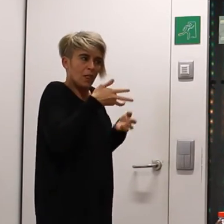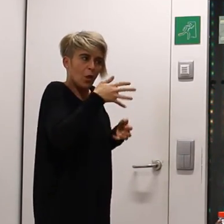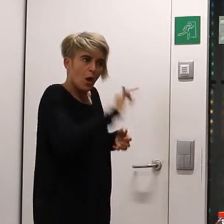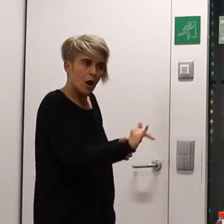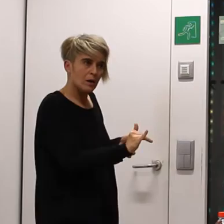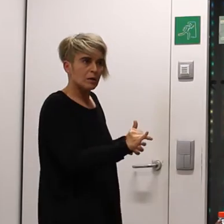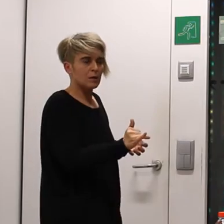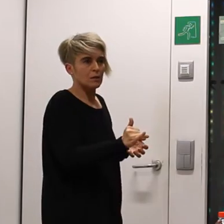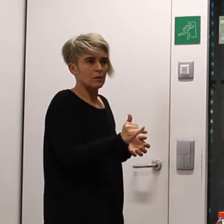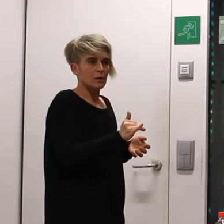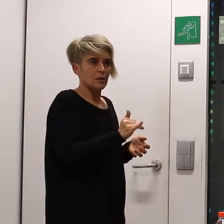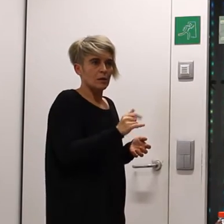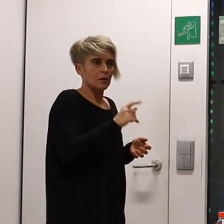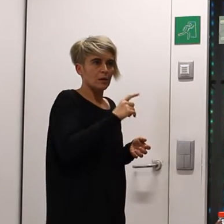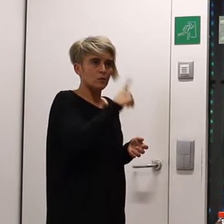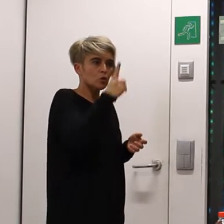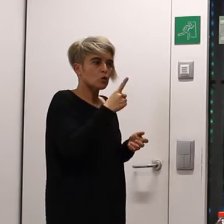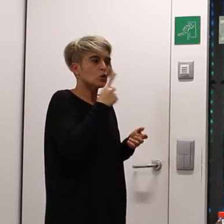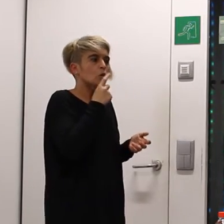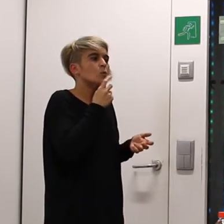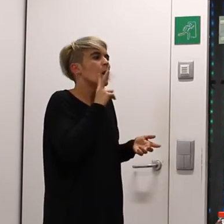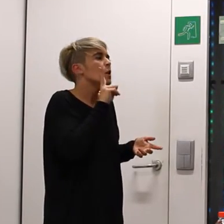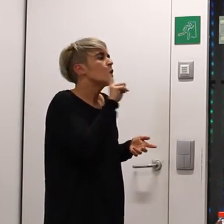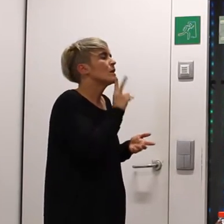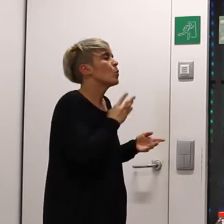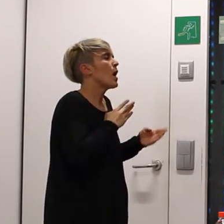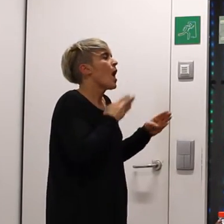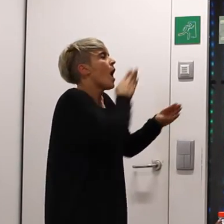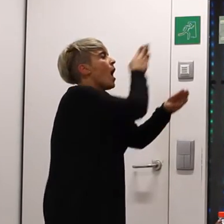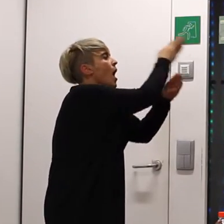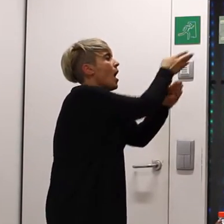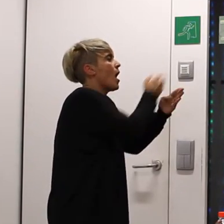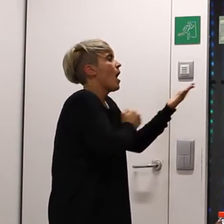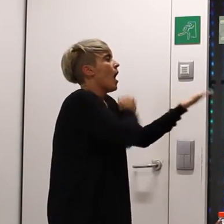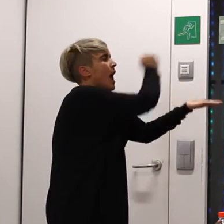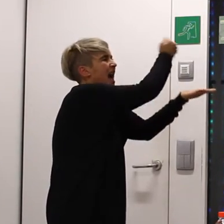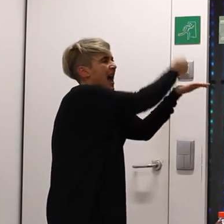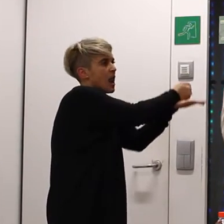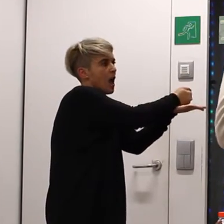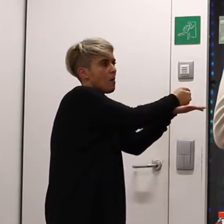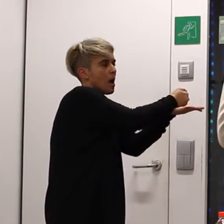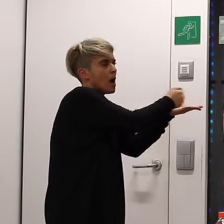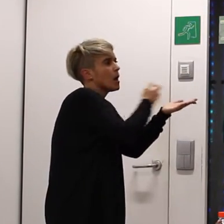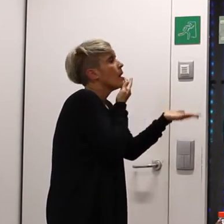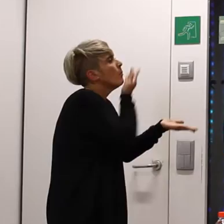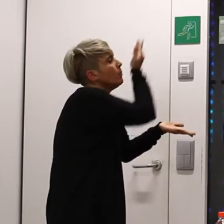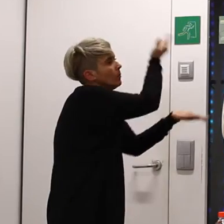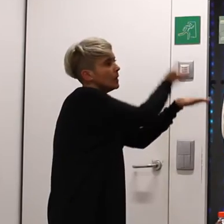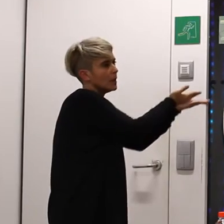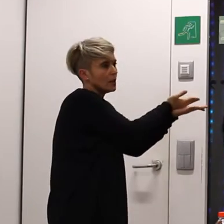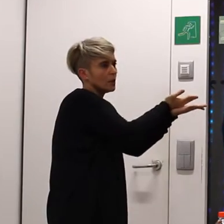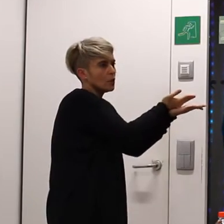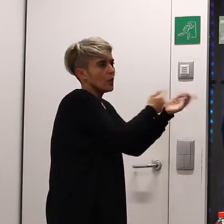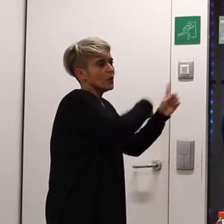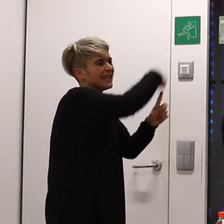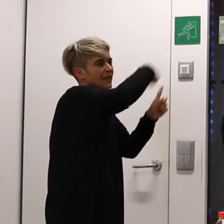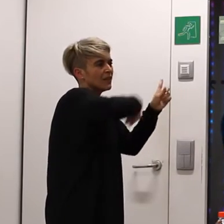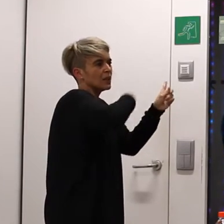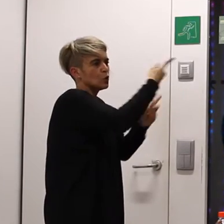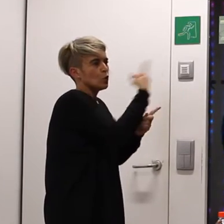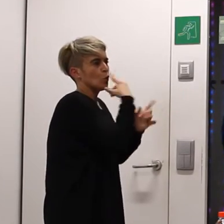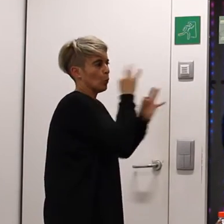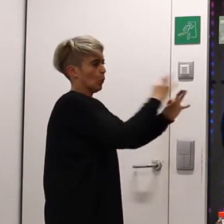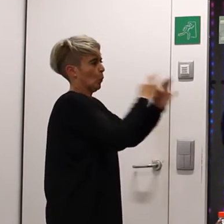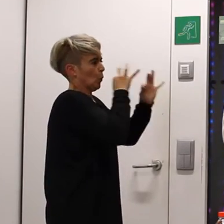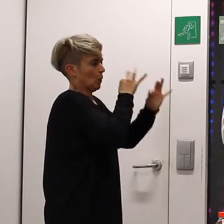no haber recurrido a la banca. La banca, que además actúa siempre en connivencia con los grandes poderes. Bueno, casi